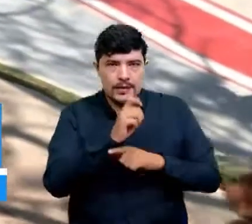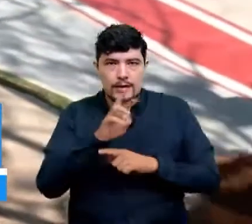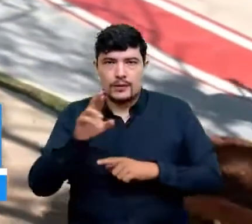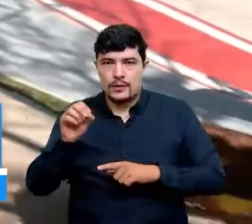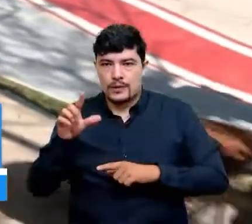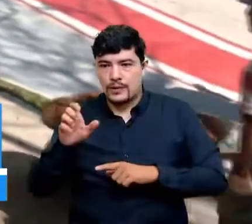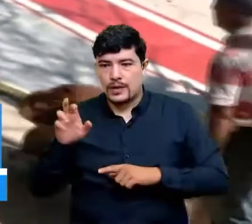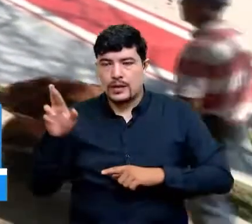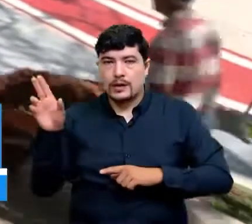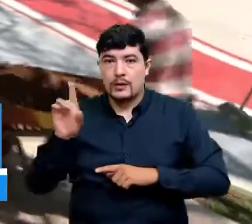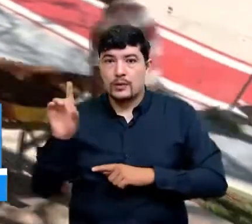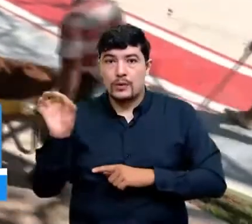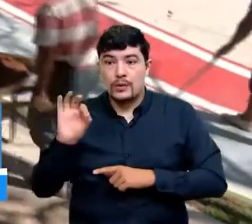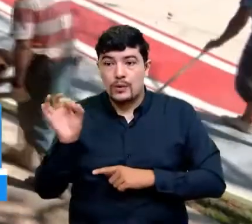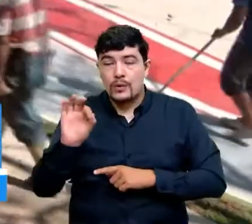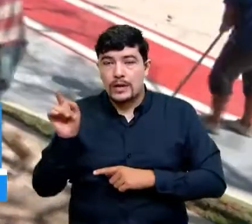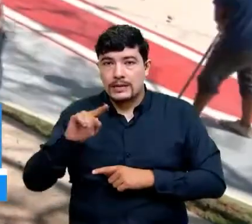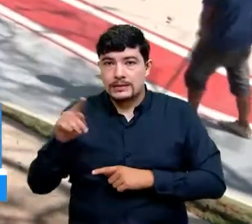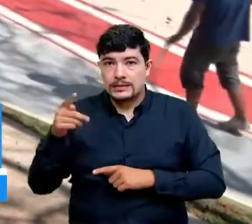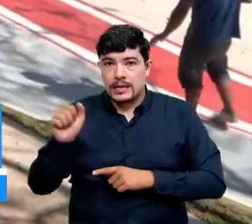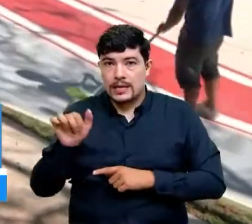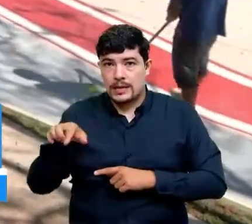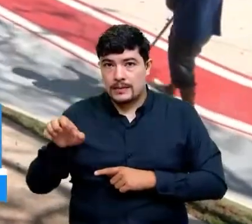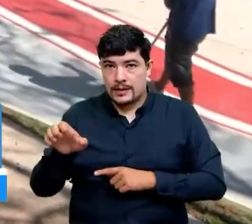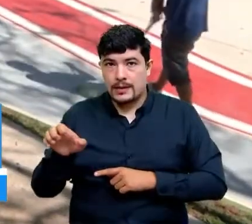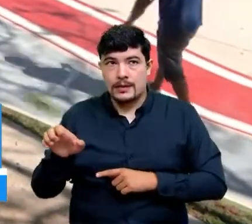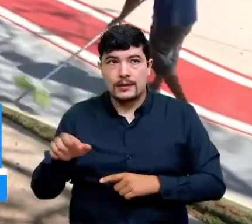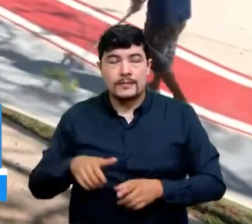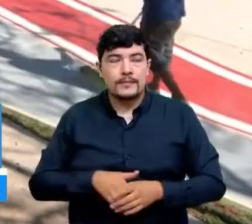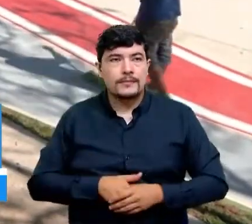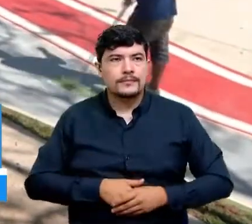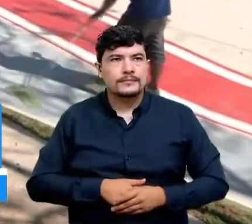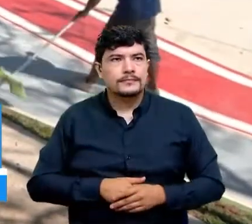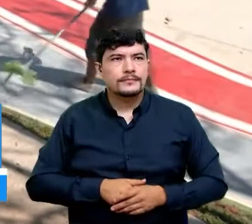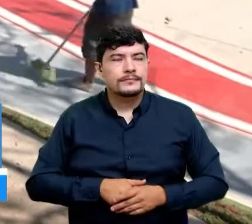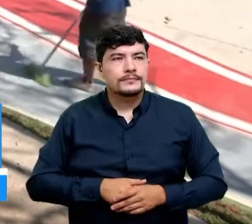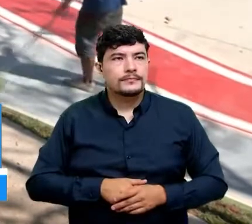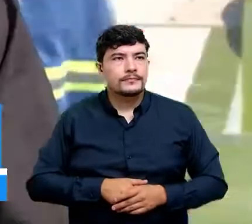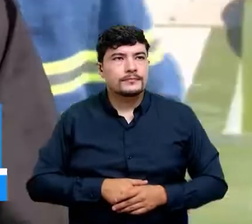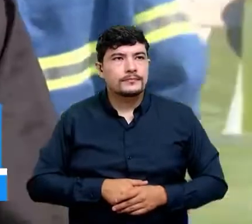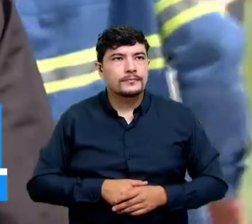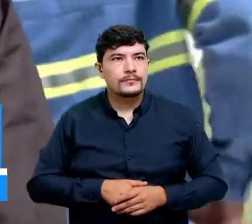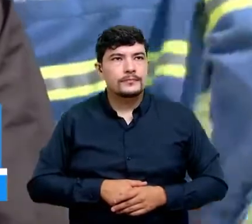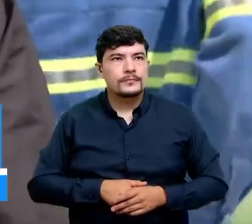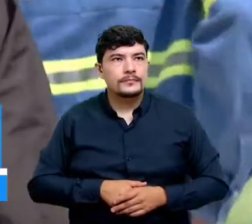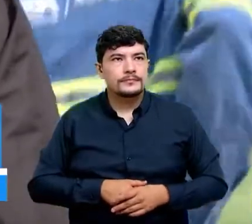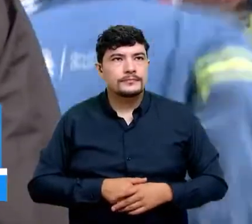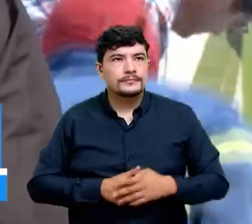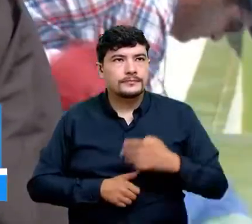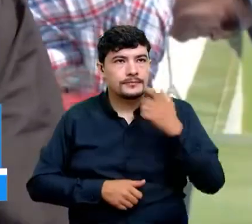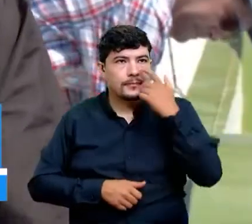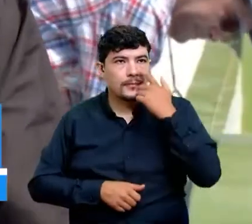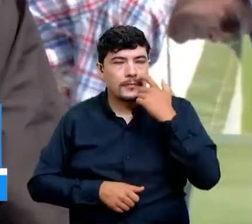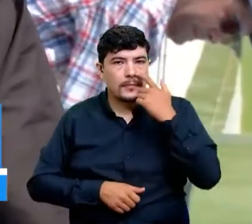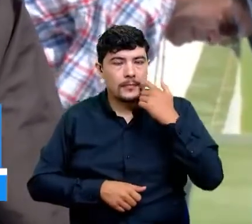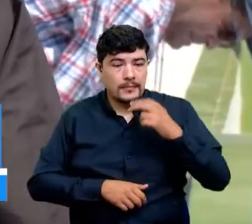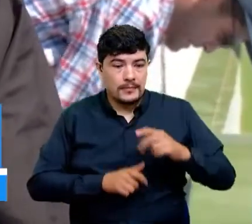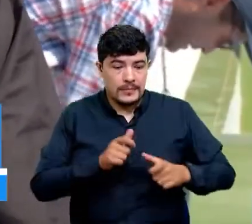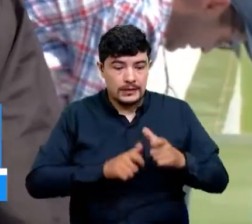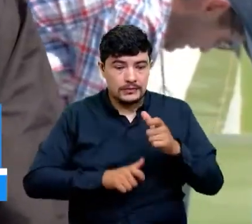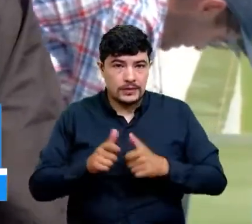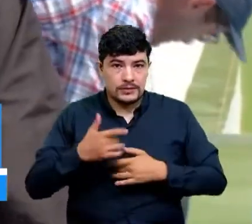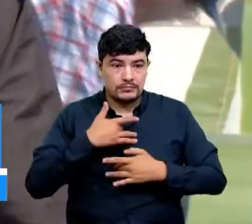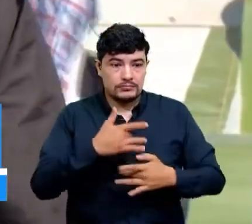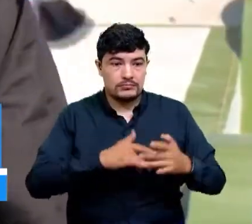y skateboarding y las personas que intervinieron en la obra fue son egresados también de acá de la